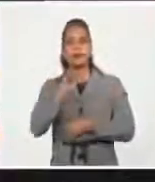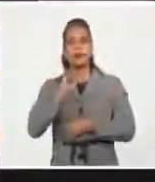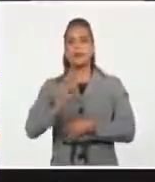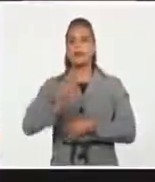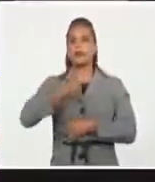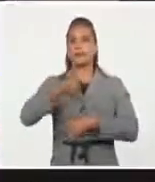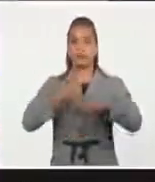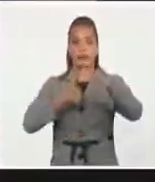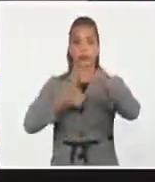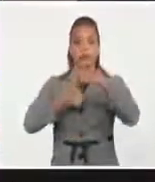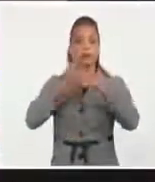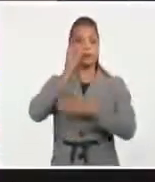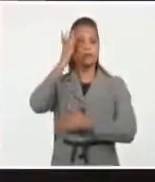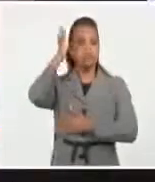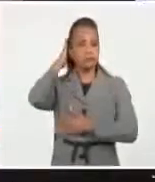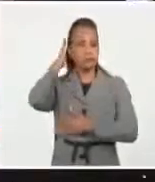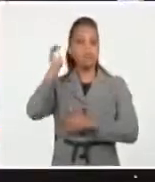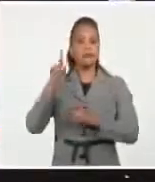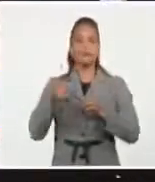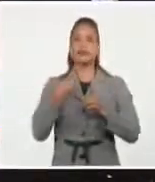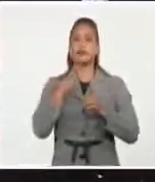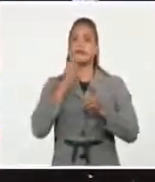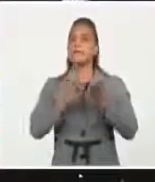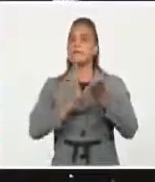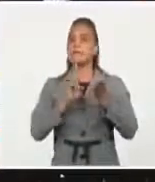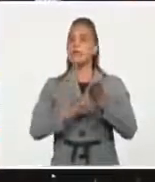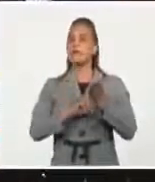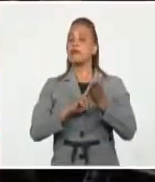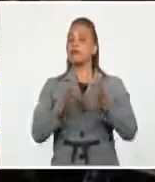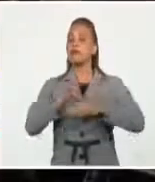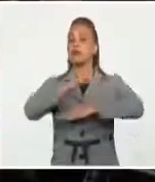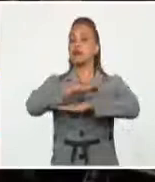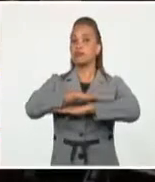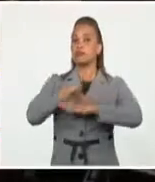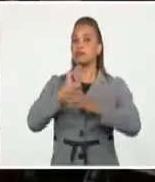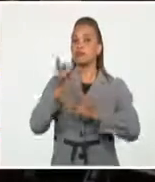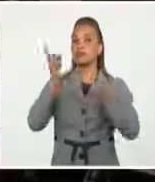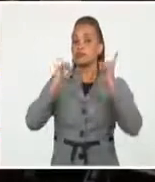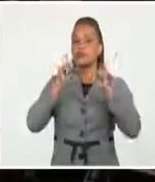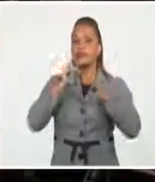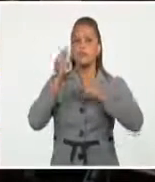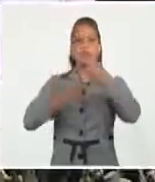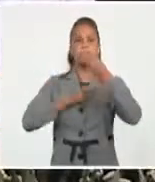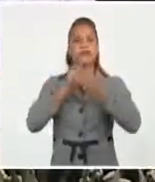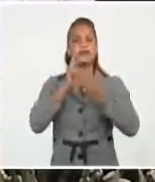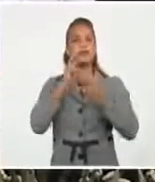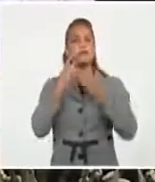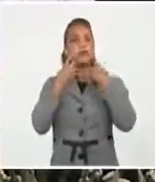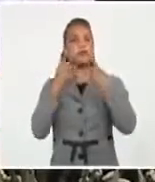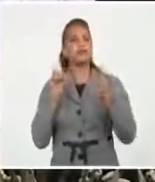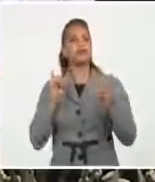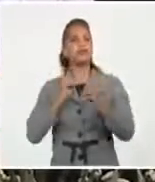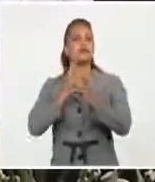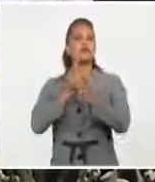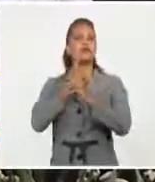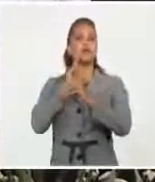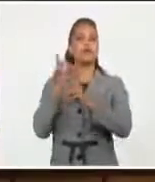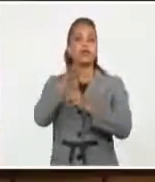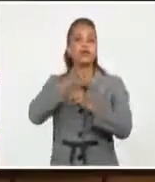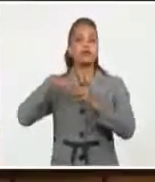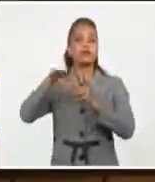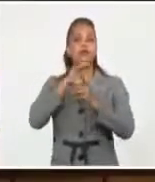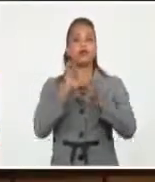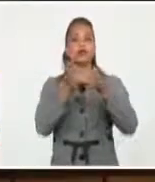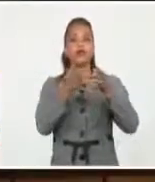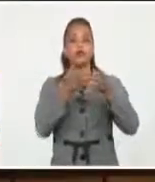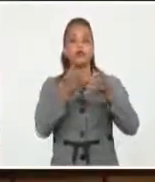República, Miguel Díaz-Canel Bermúdez, miembro del Buró Político, se realiza el más importante encuentro de la organización partidista que reúne